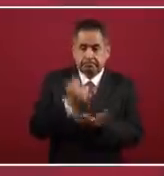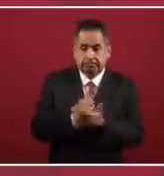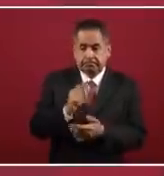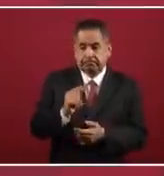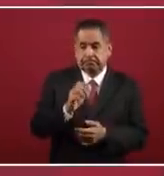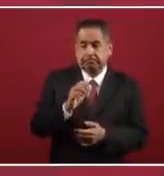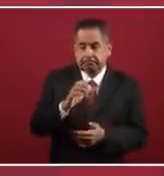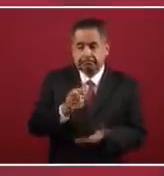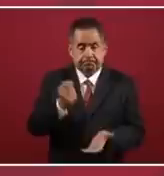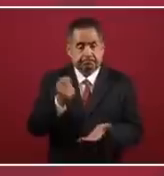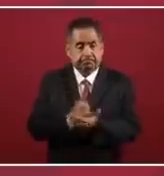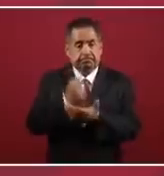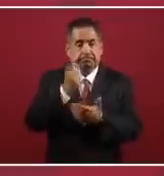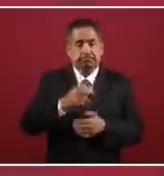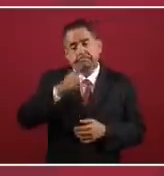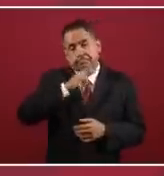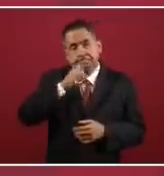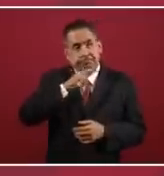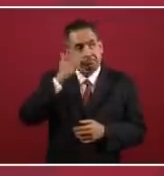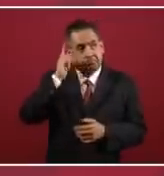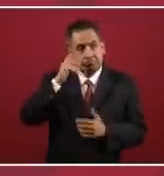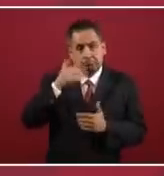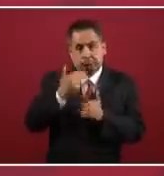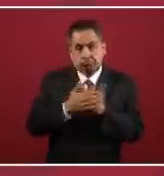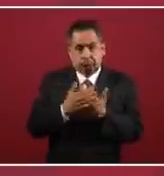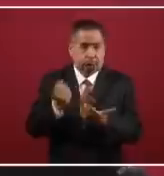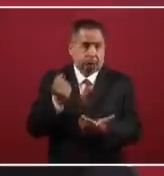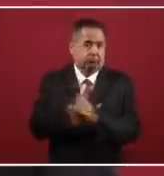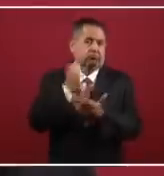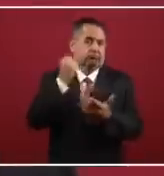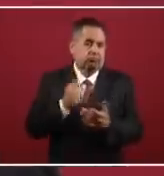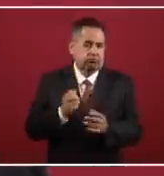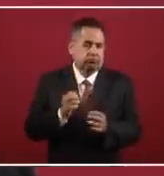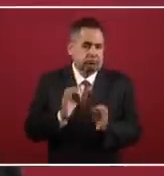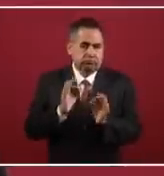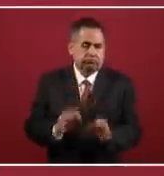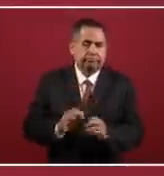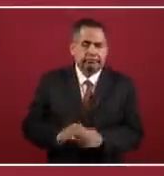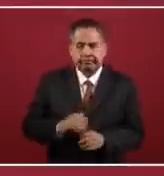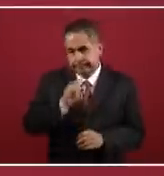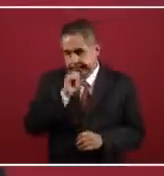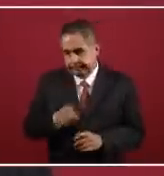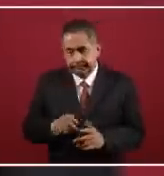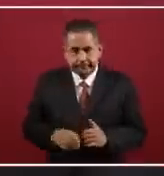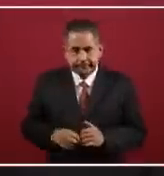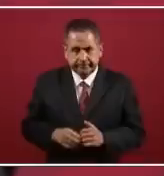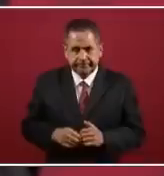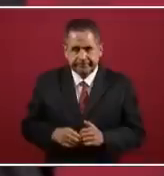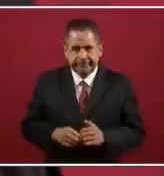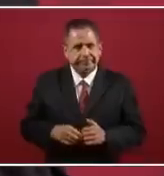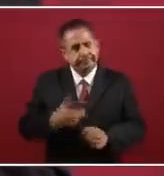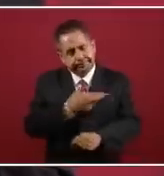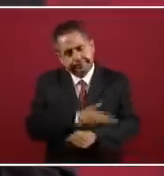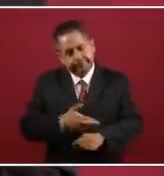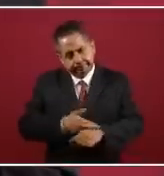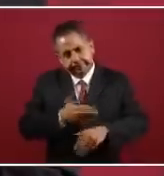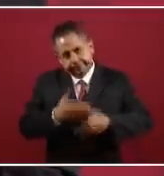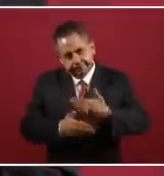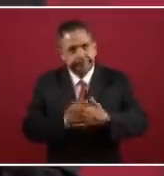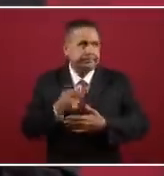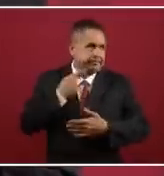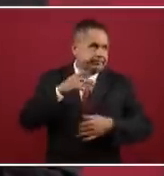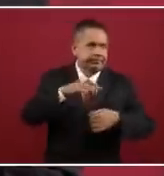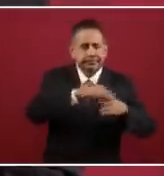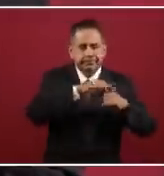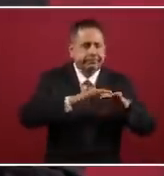haga pronto, que también, como todo proceso político